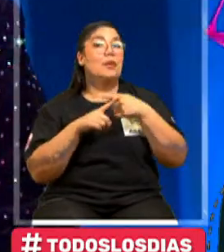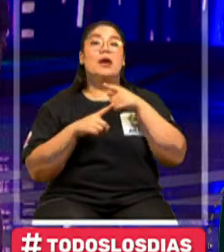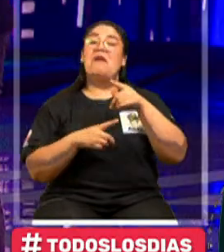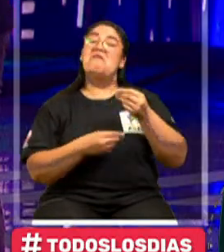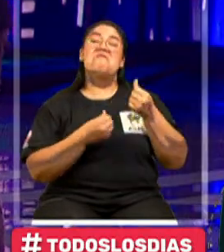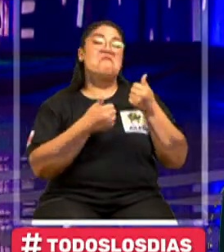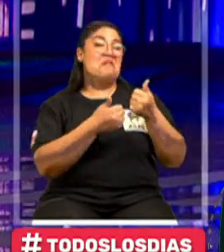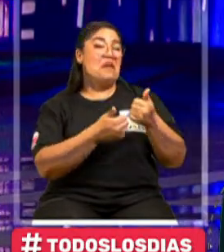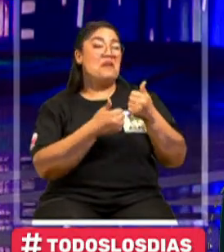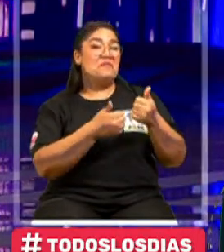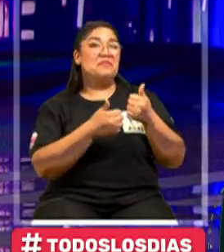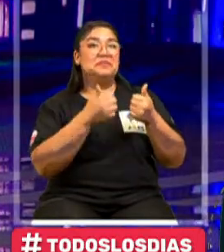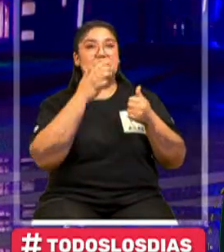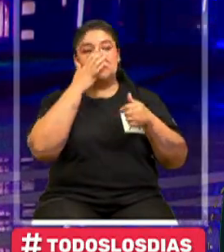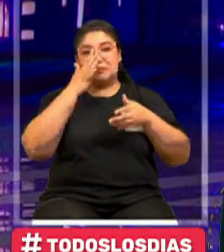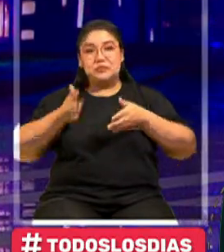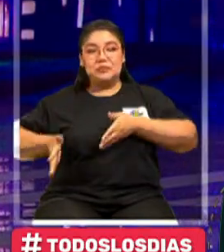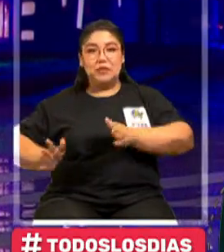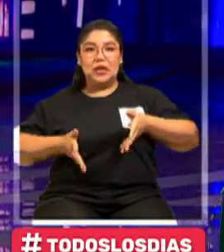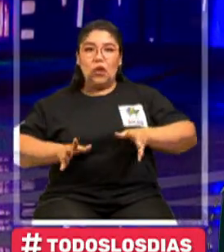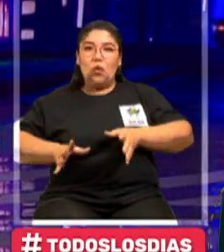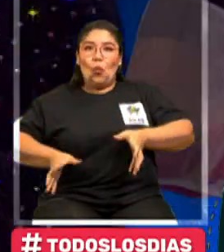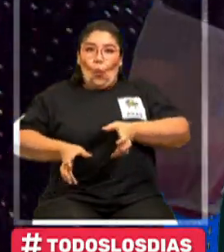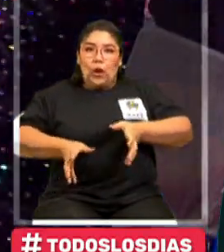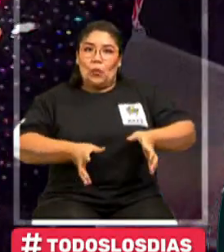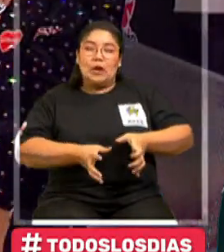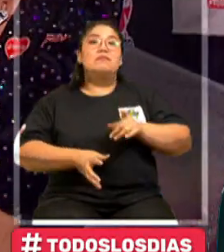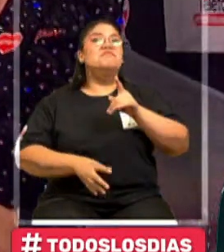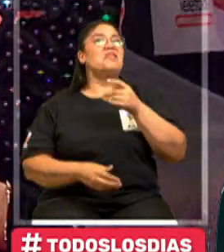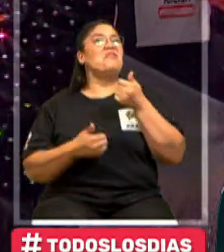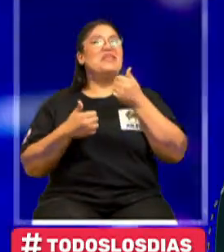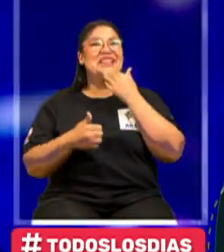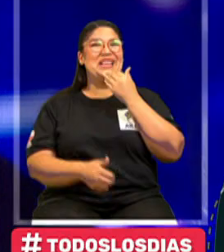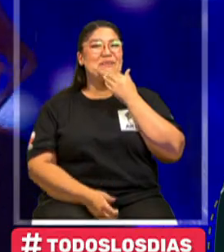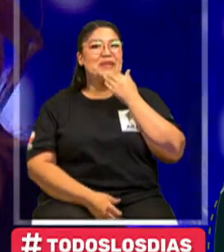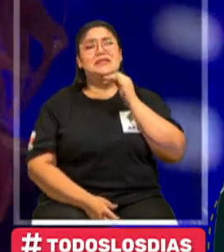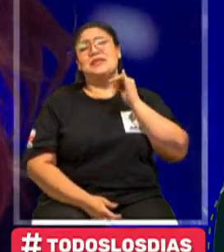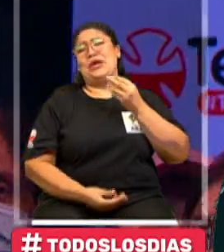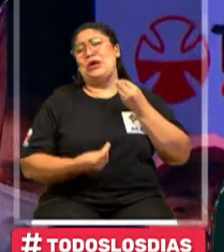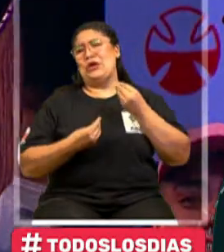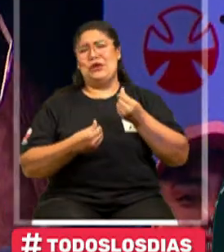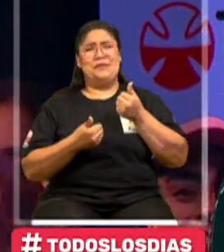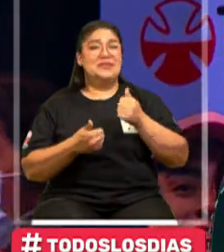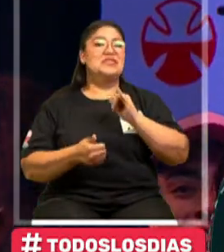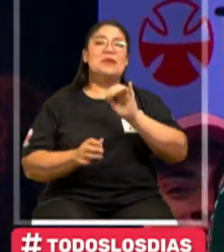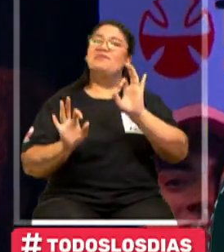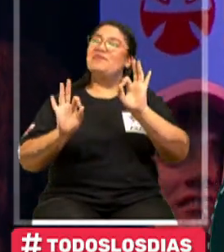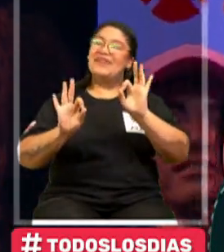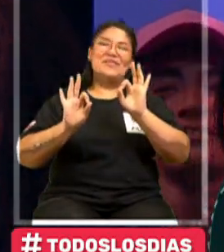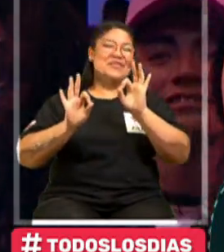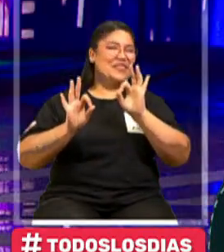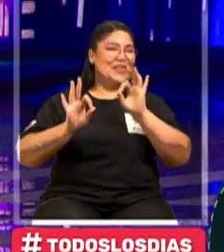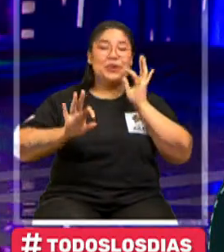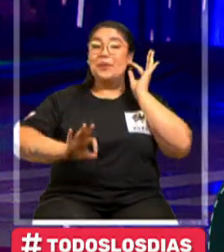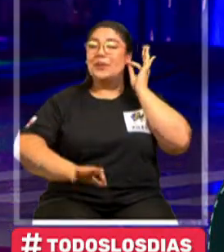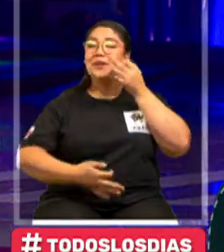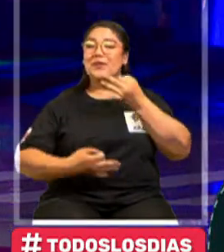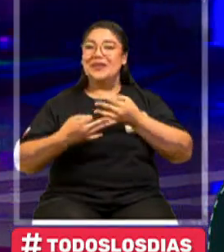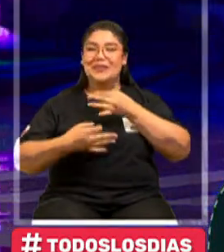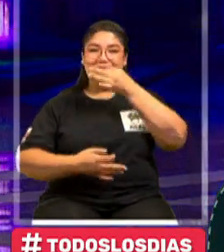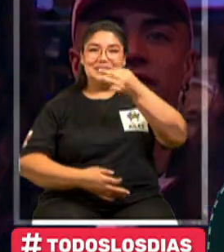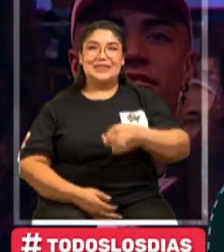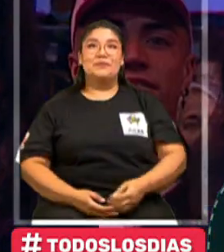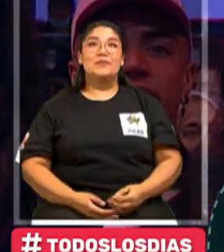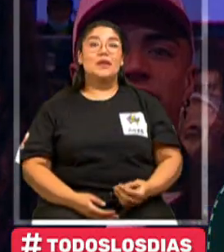Le queda bien la cumbia y el pantalón pitillo también le queda muy bien. No, pero de todas maneras fue espléndido, ¿eh? Okay.